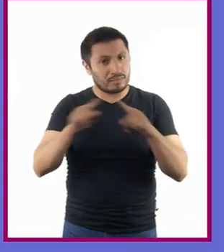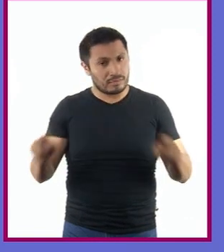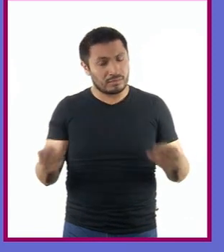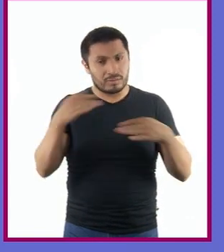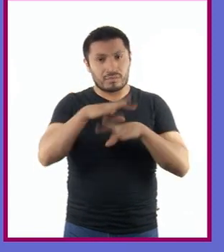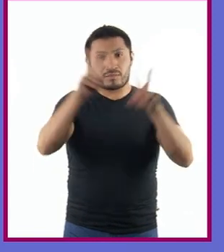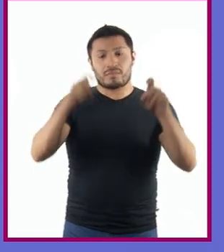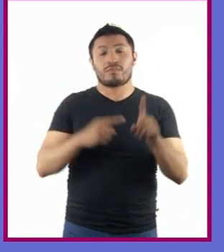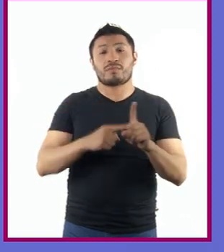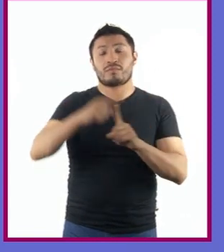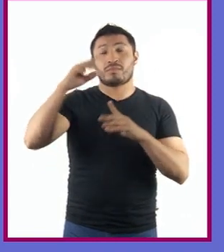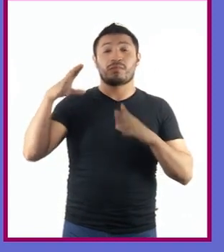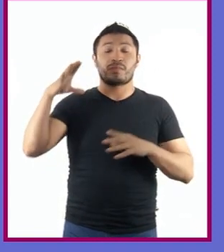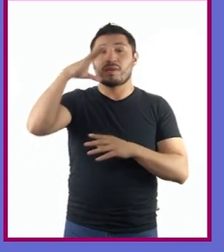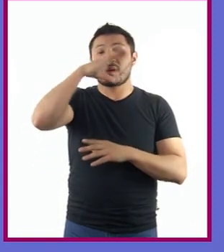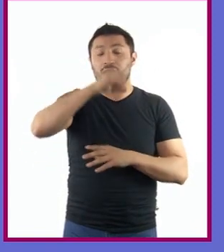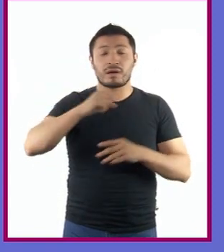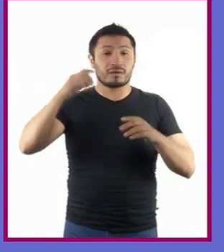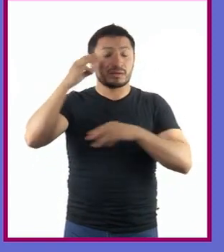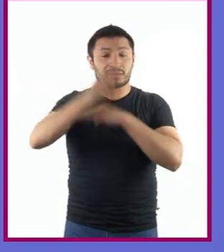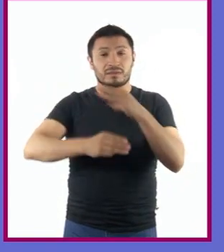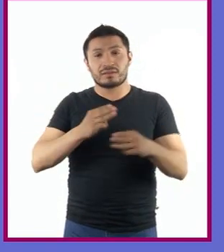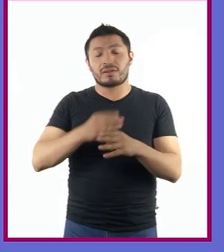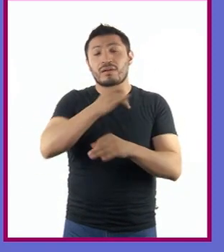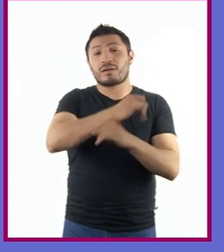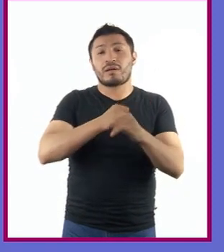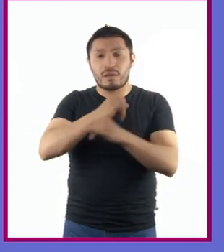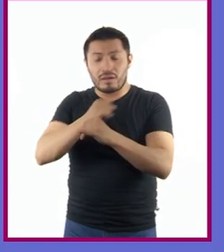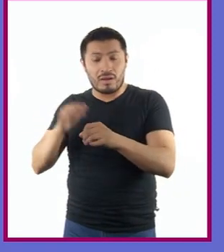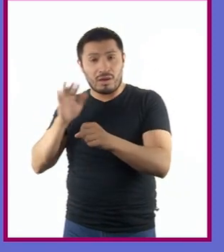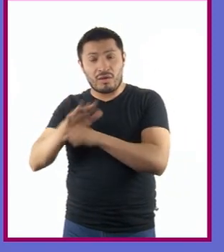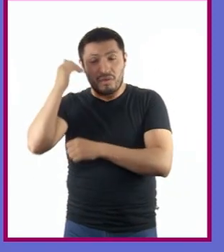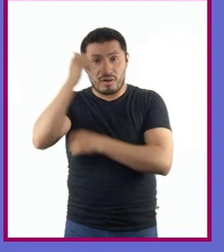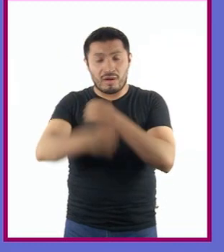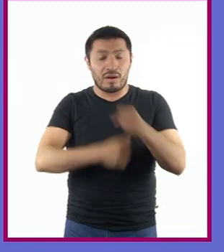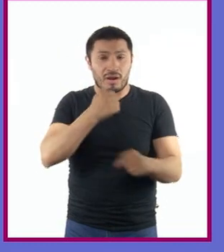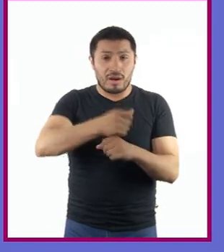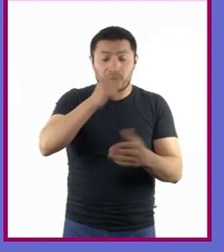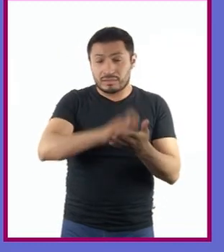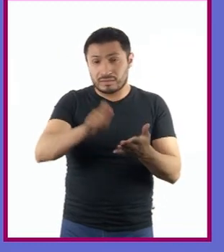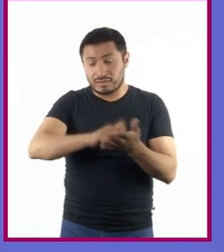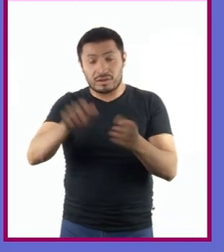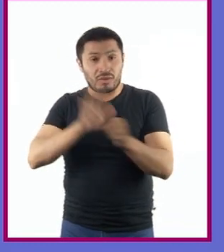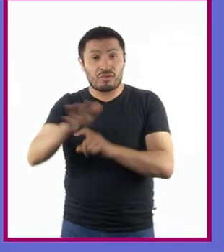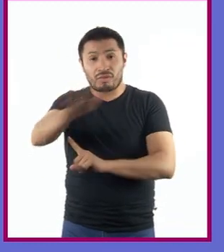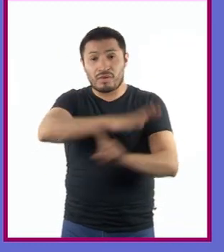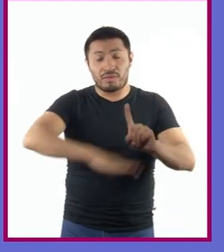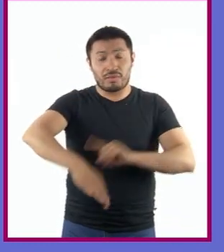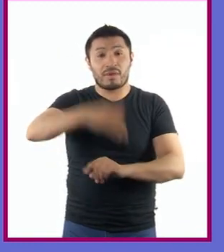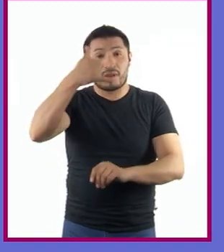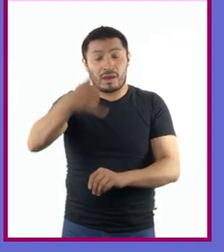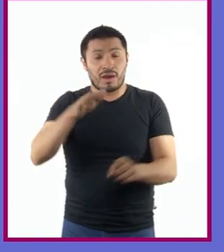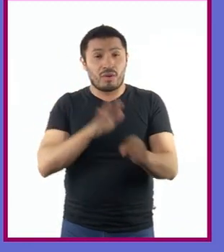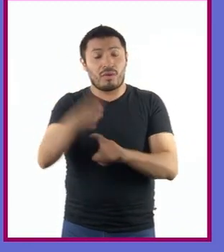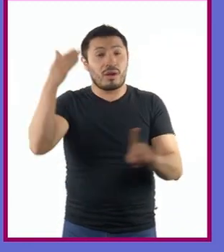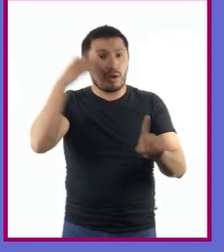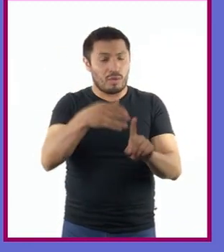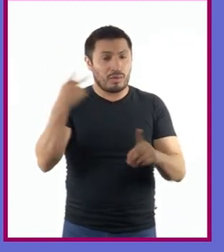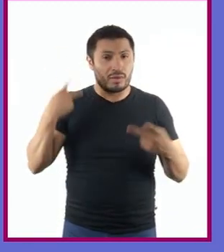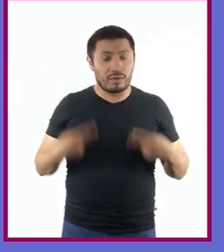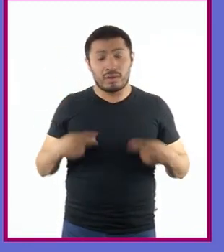del calentamiento global. Investiguen en qué contexto los escribieron y cuál fue el propósito de sus autores. Subrayen